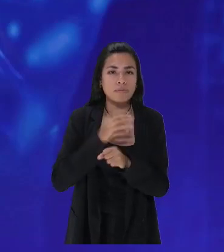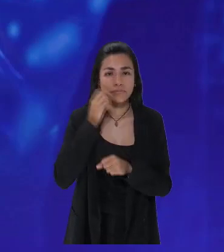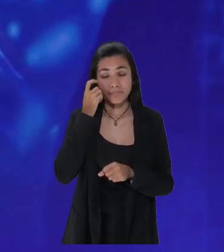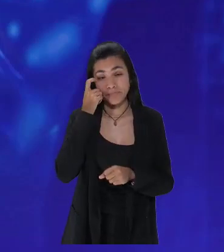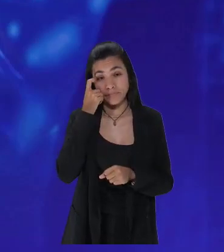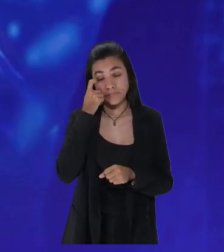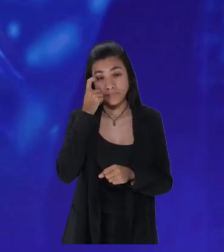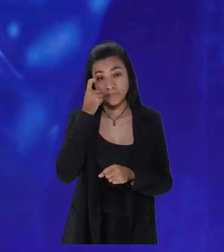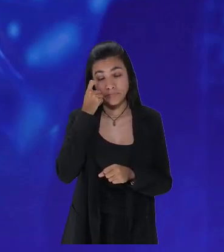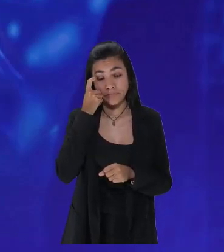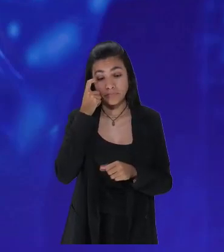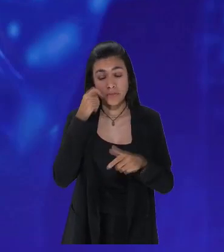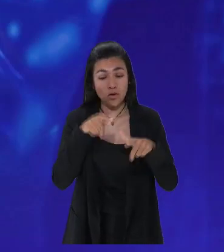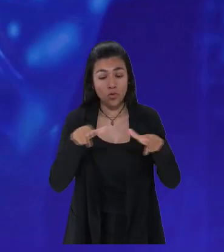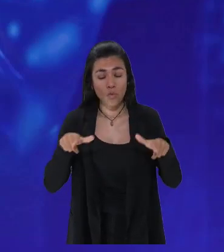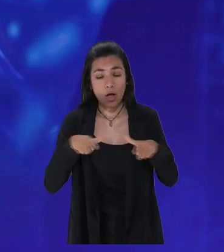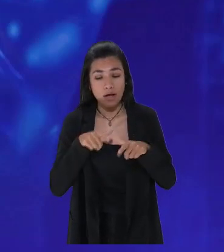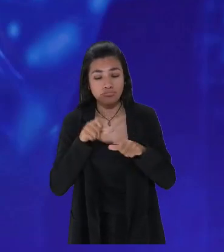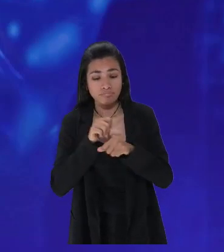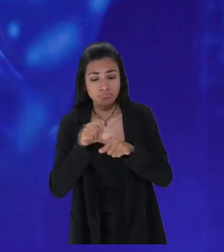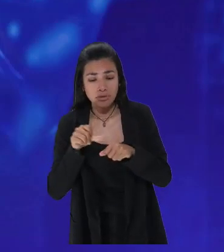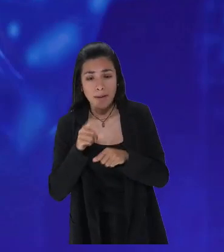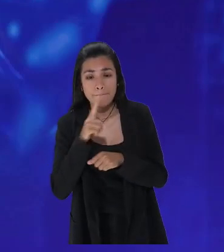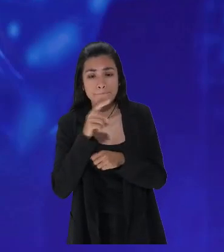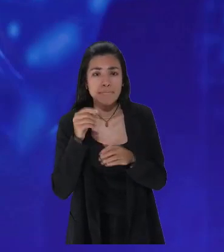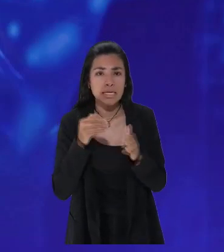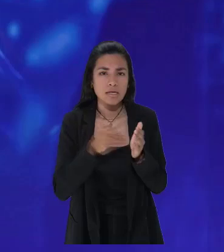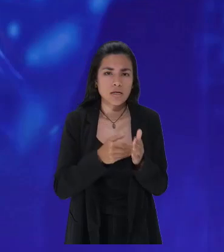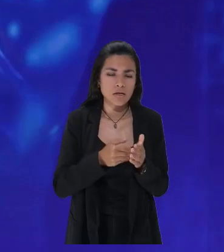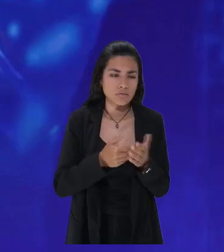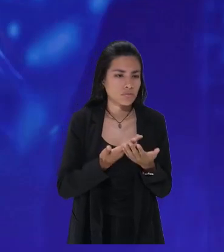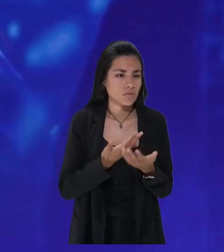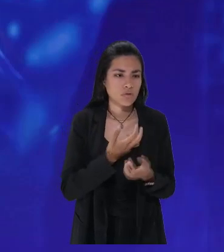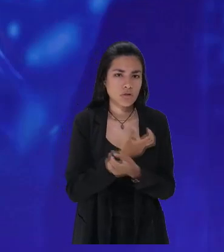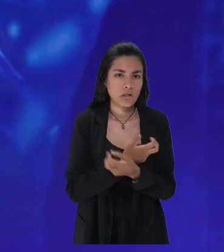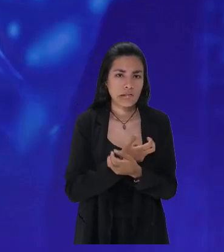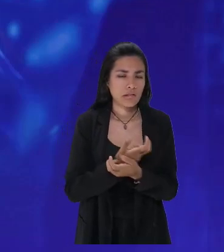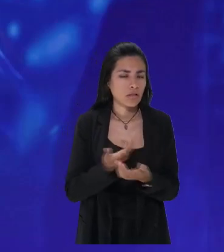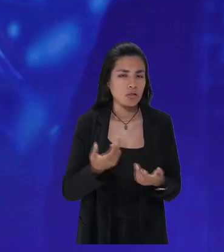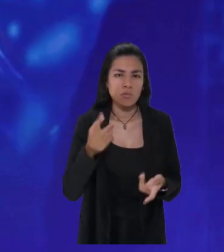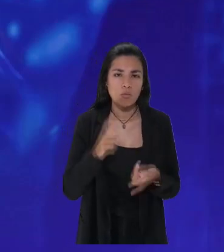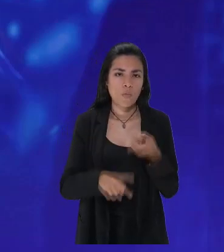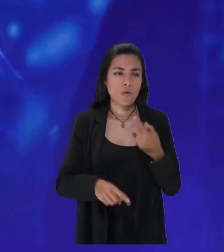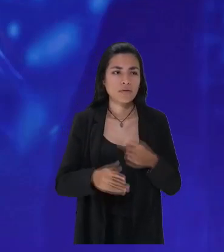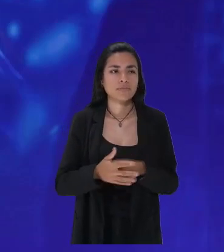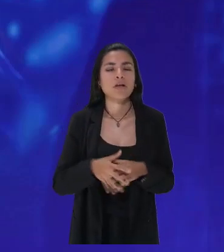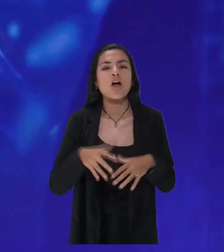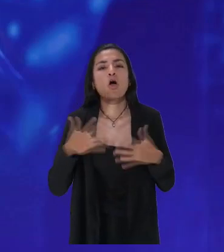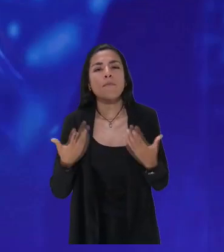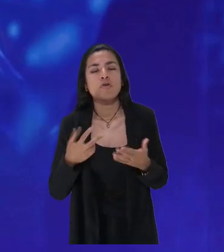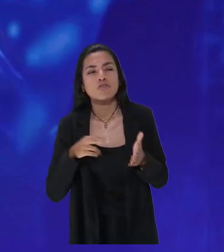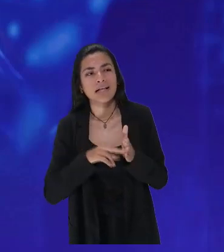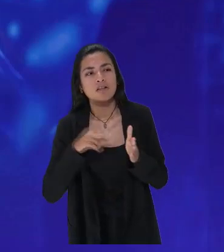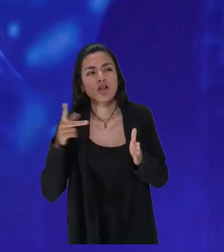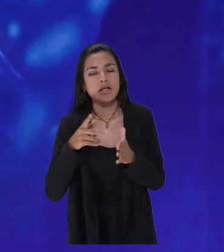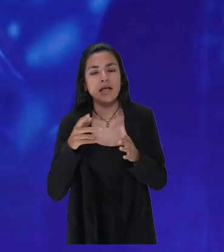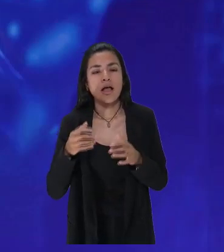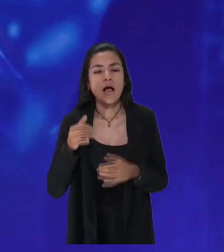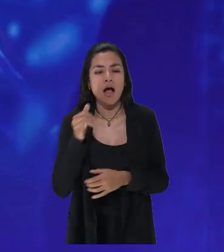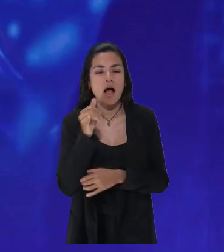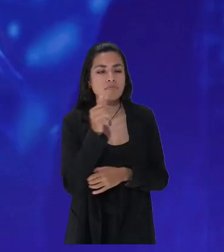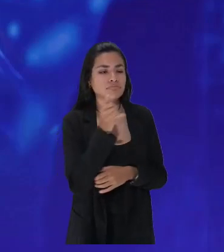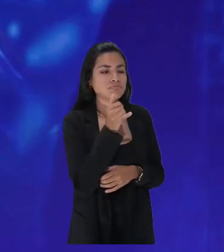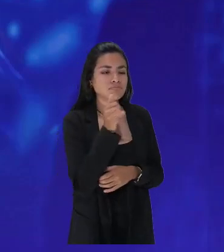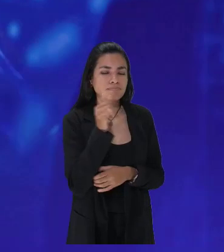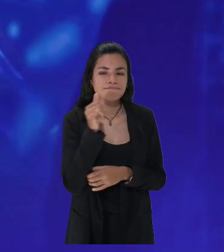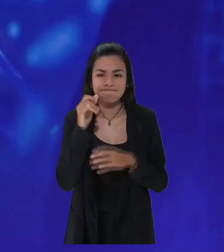para entrenar a 1000 ortopedistas. A través de la tecnología de realidad virtual, lo que nosotros estamos logrando es inmortalizar el momento quirúrgico de